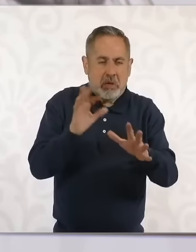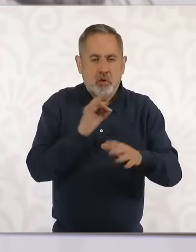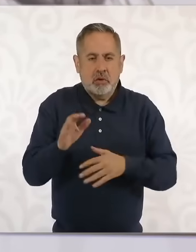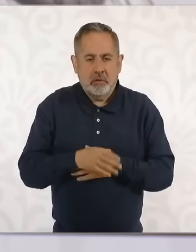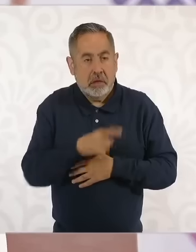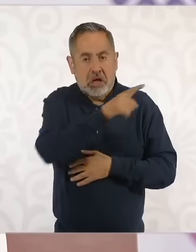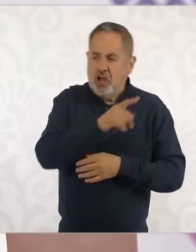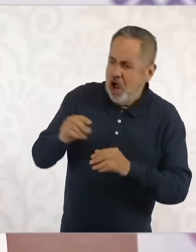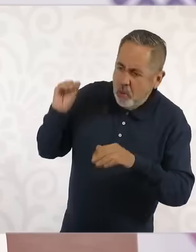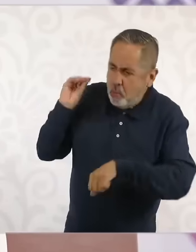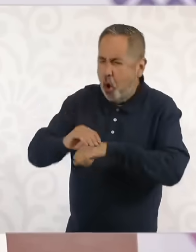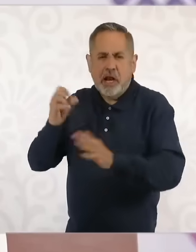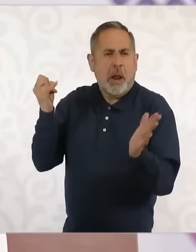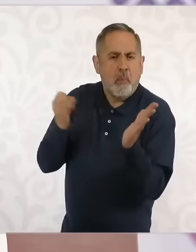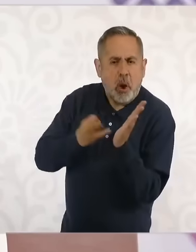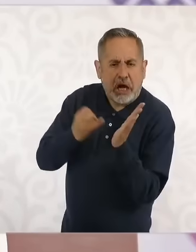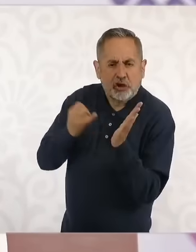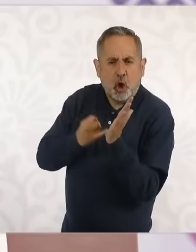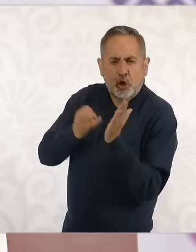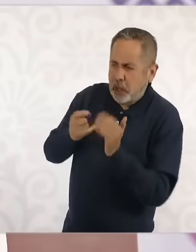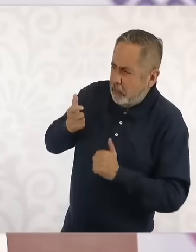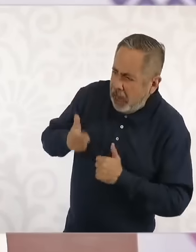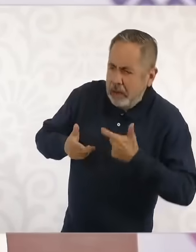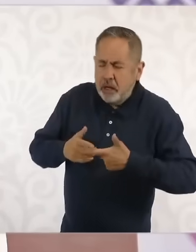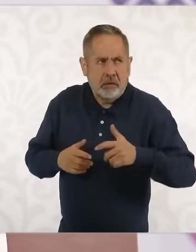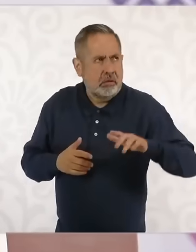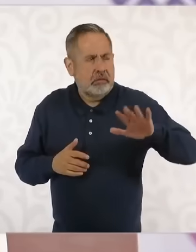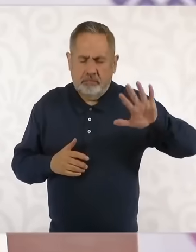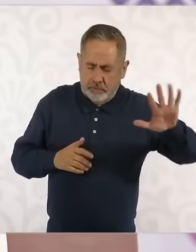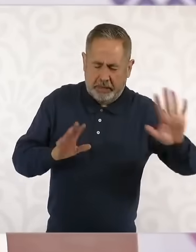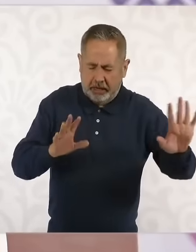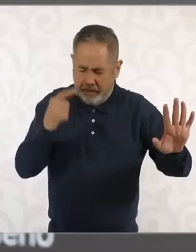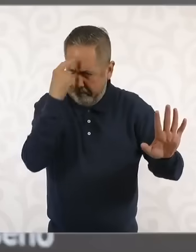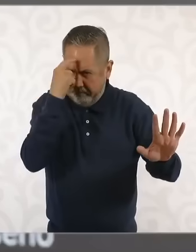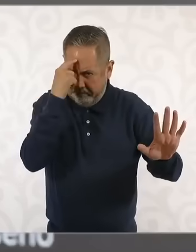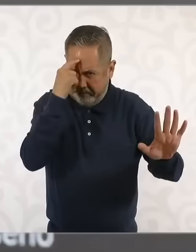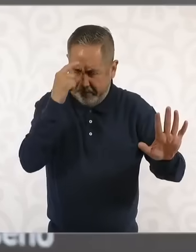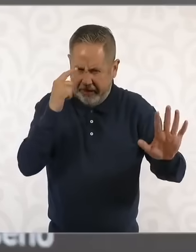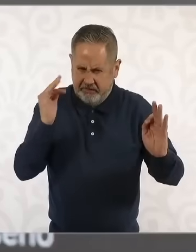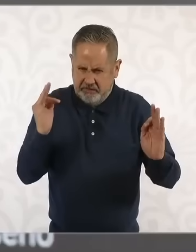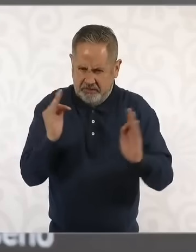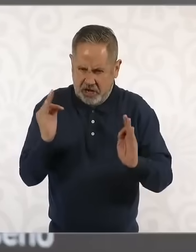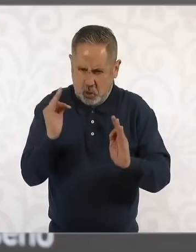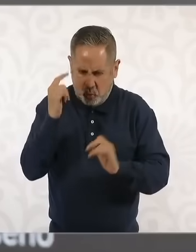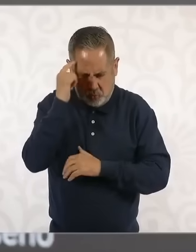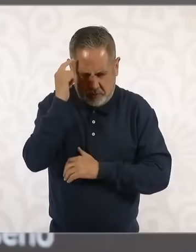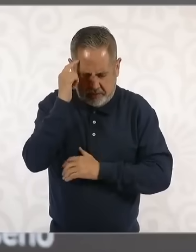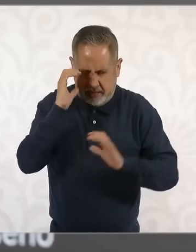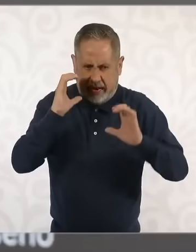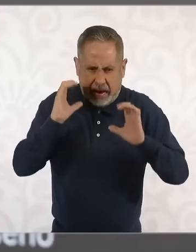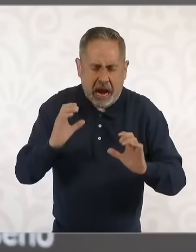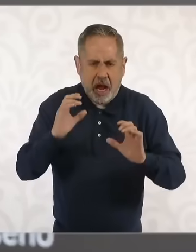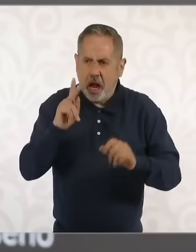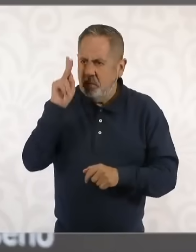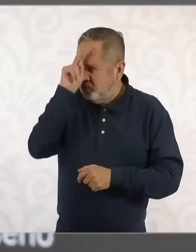los aranceles, que si otros temas, siempre decimos cabeza fría, porque hay